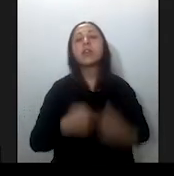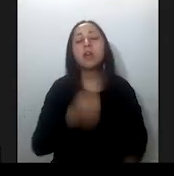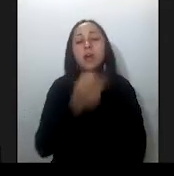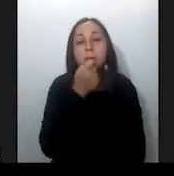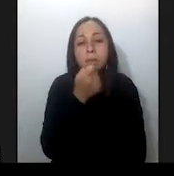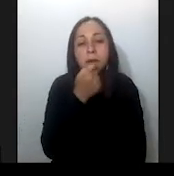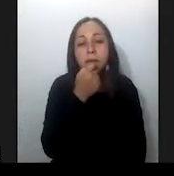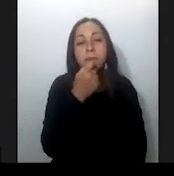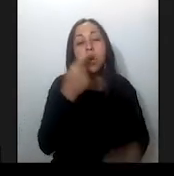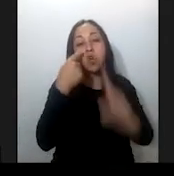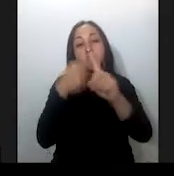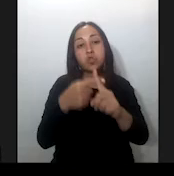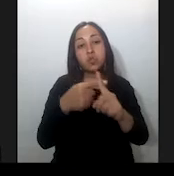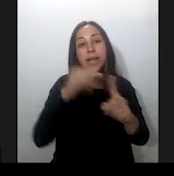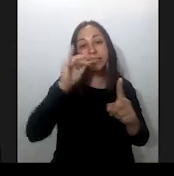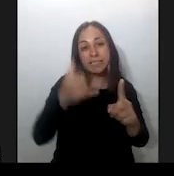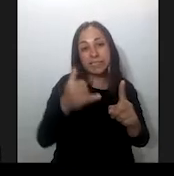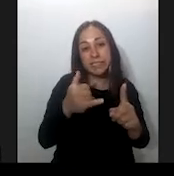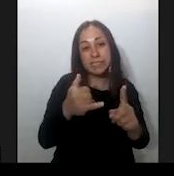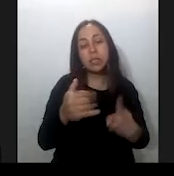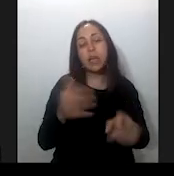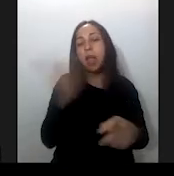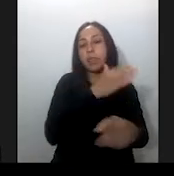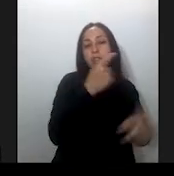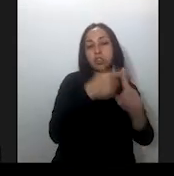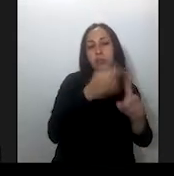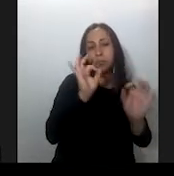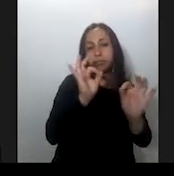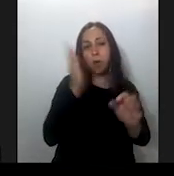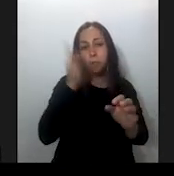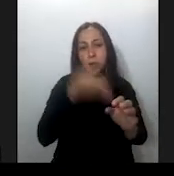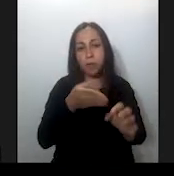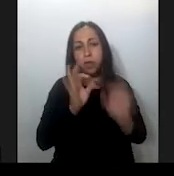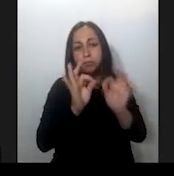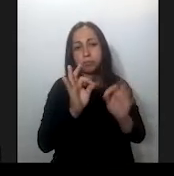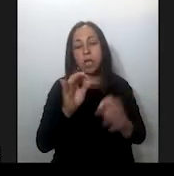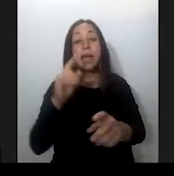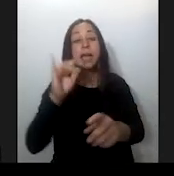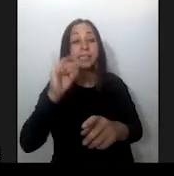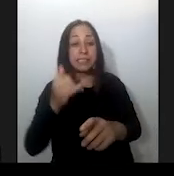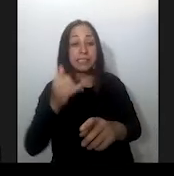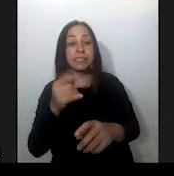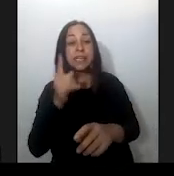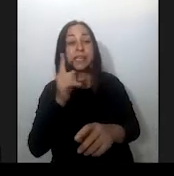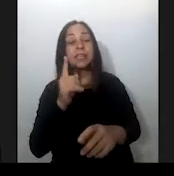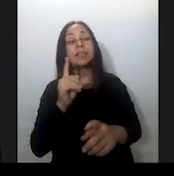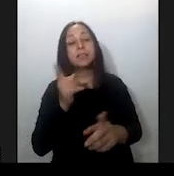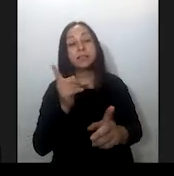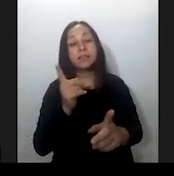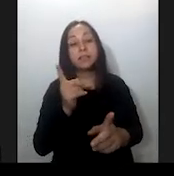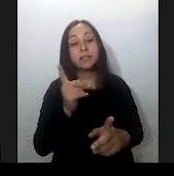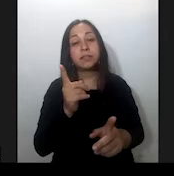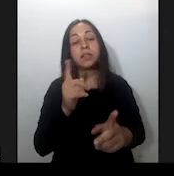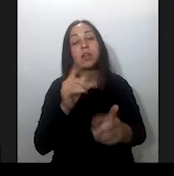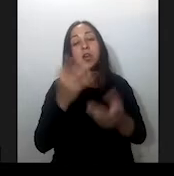ejemplo, sumar sí, que es la que vamos a trabajar, la suma ya la vimos, el promedio ya la vimos, el sí, que es el if, bien,